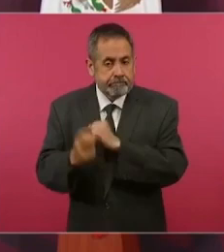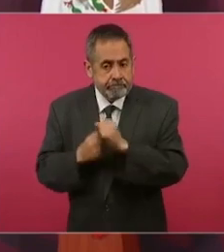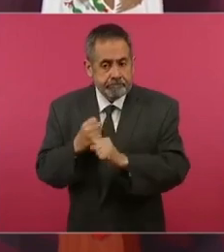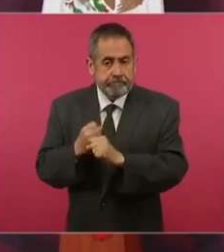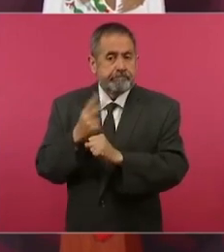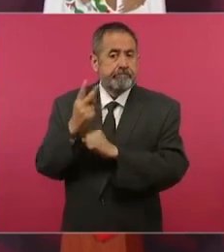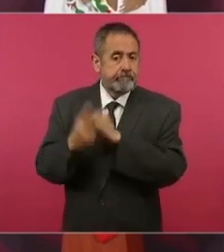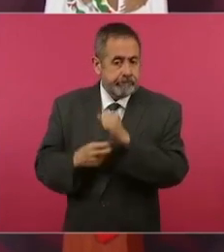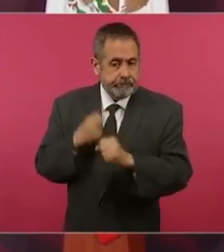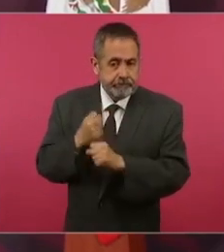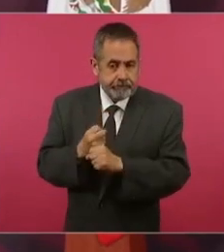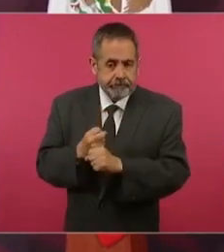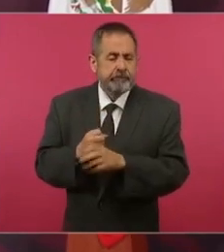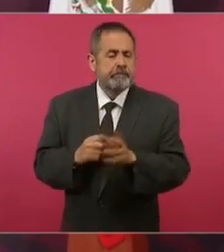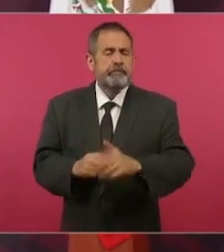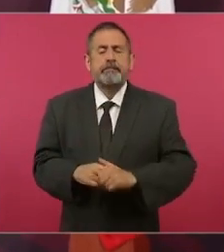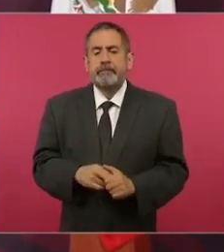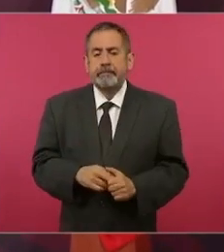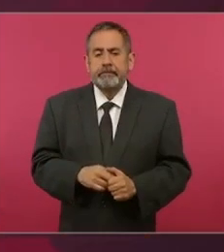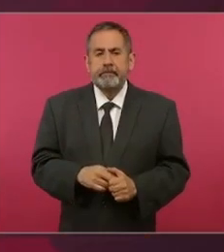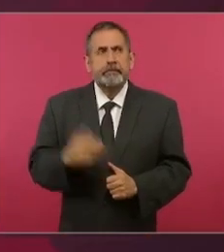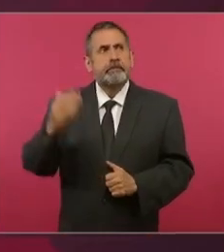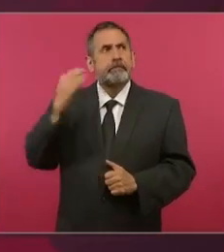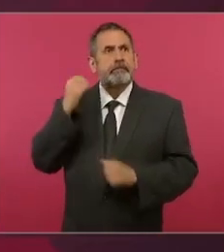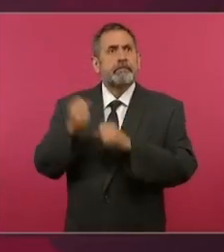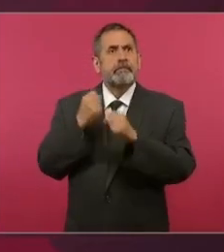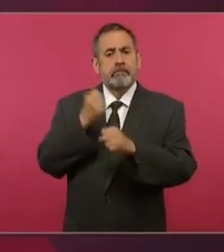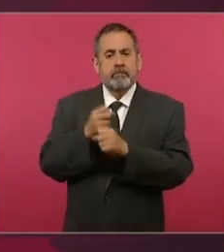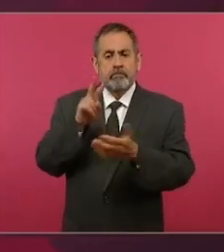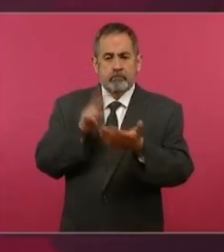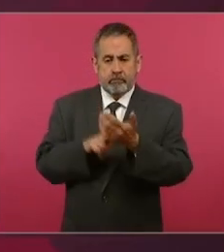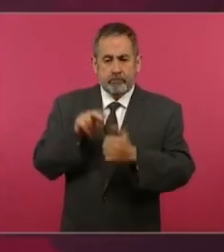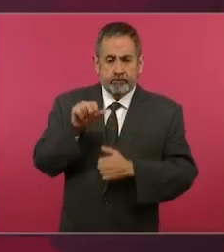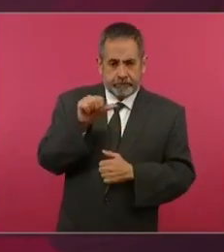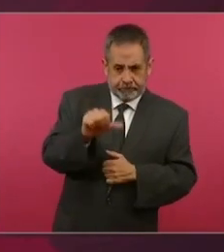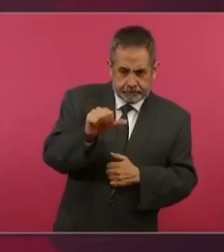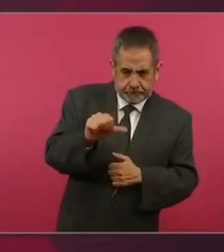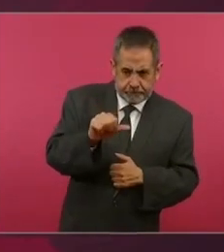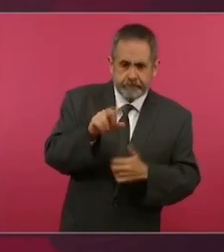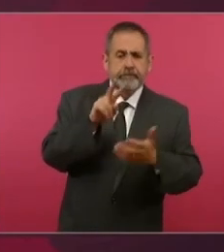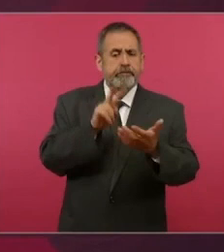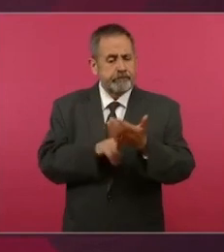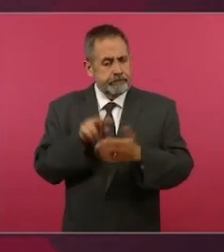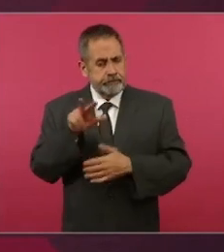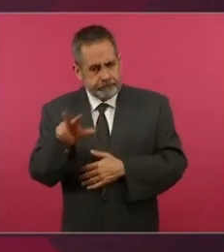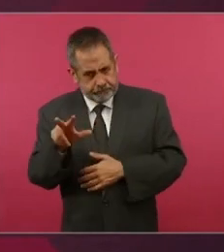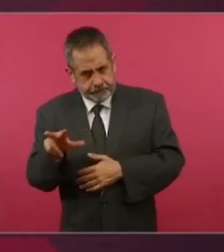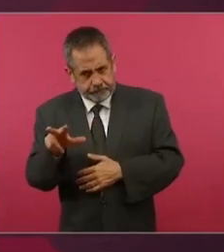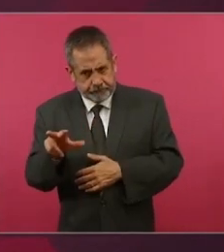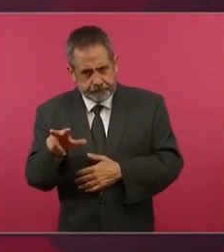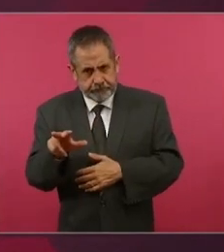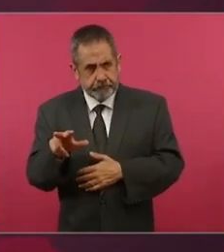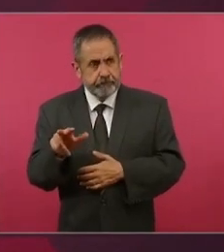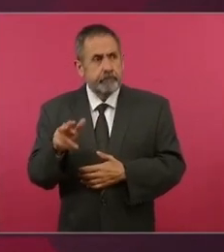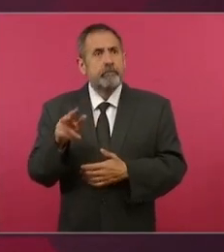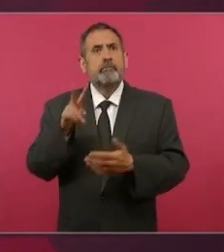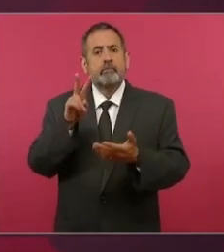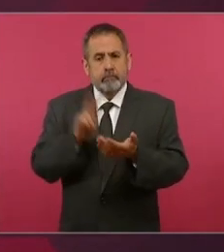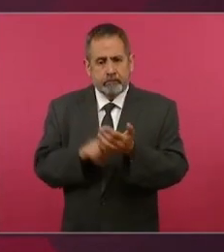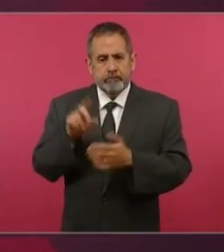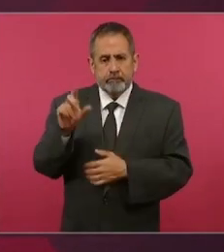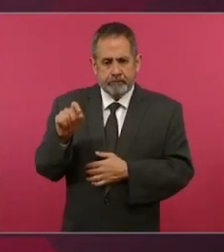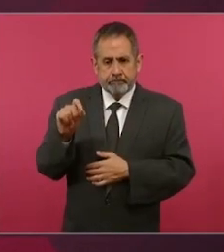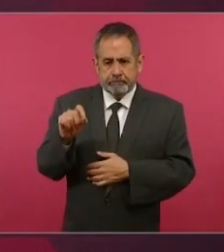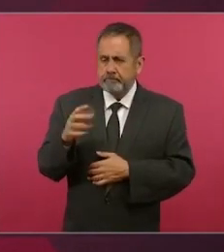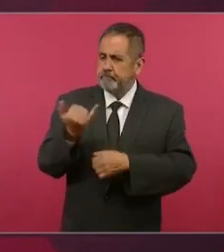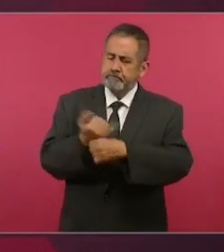Hicieron desde luego una en el 16, otra en el 18, hicieron la del 20 que dimos